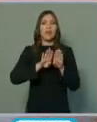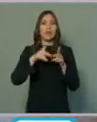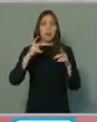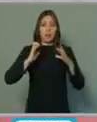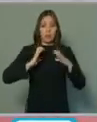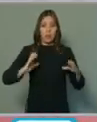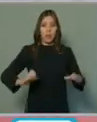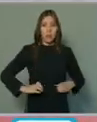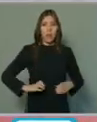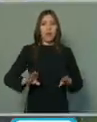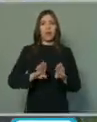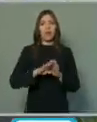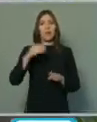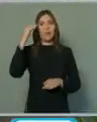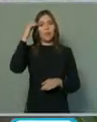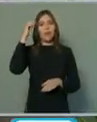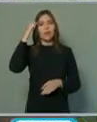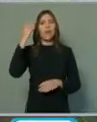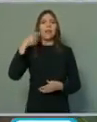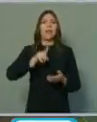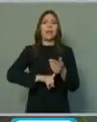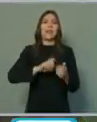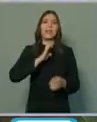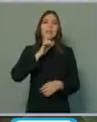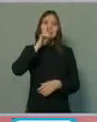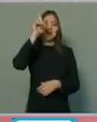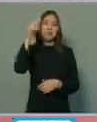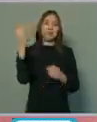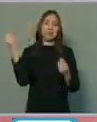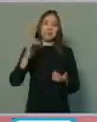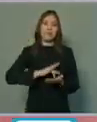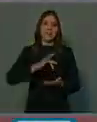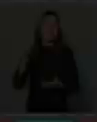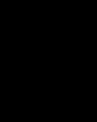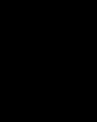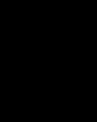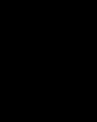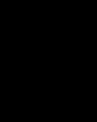espiritual. Ahí está ya la tarea para el Claro. fin de semana. Muchísimas gracias, Irene. Disfruten Ya. su fin. Todo es